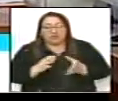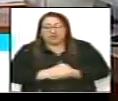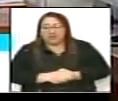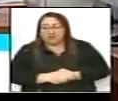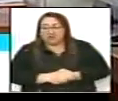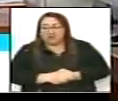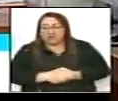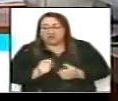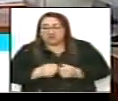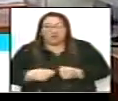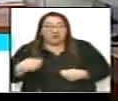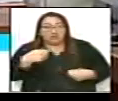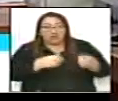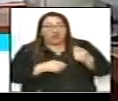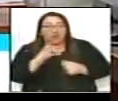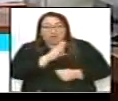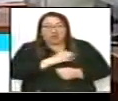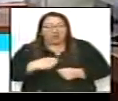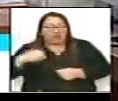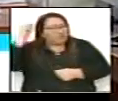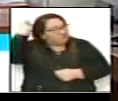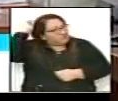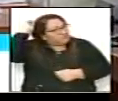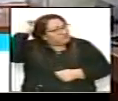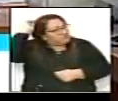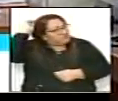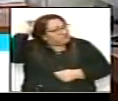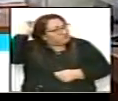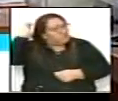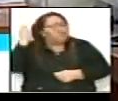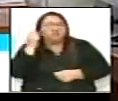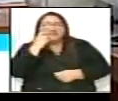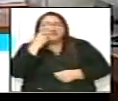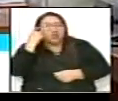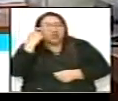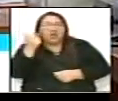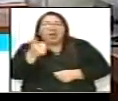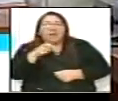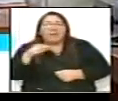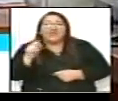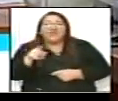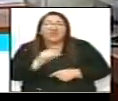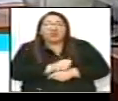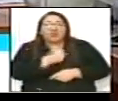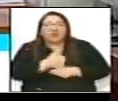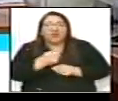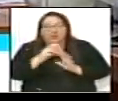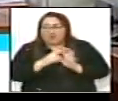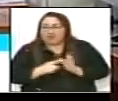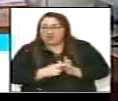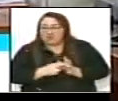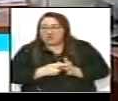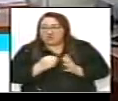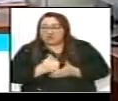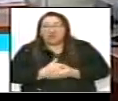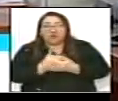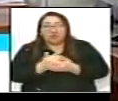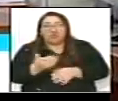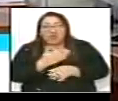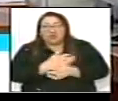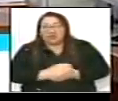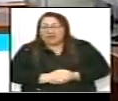con inversión del Estado a través de APPs, por ejemplo, que son las autoridades regionales que se